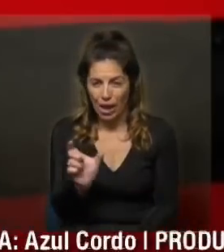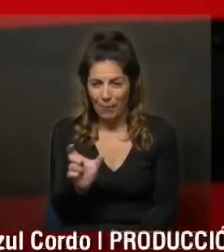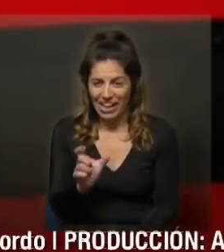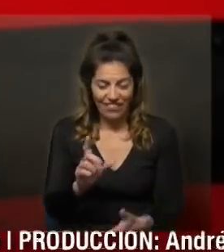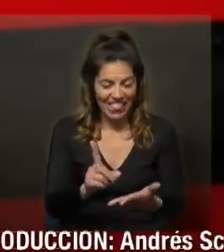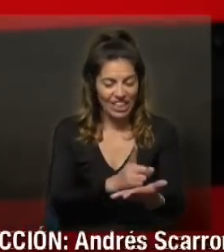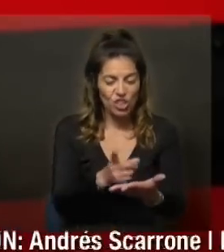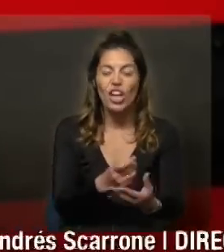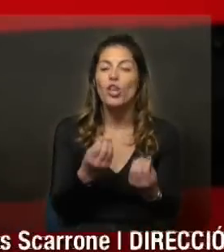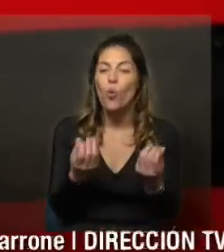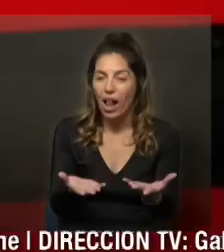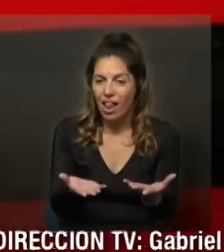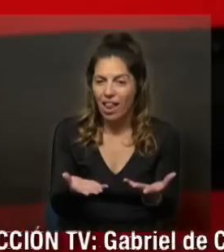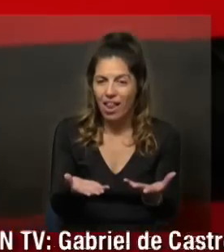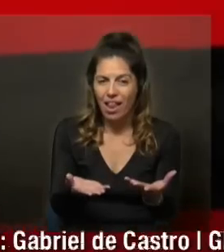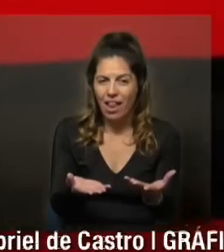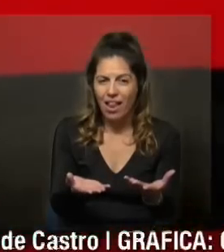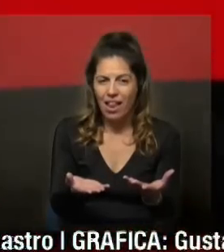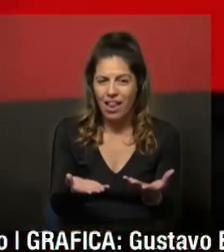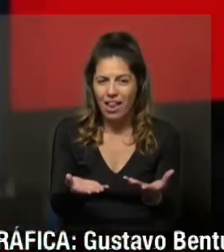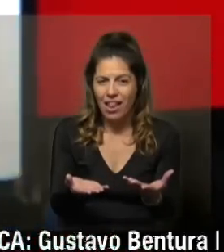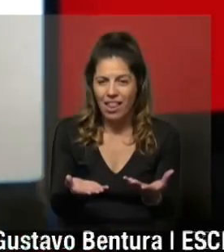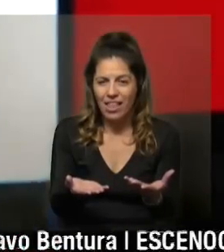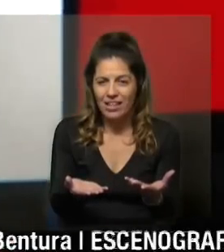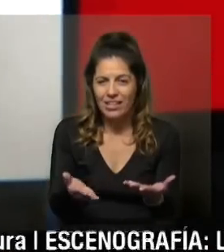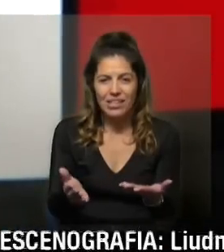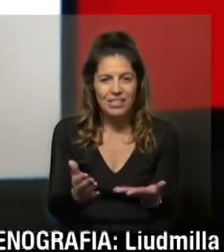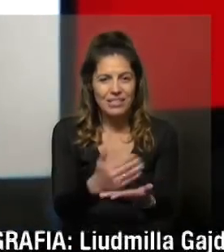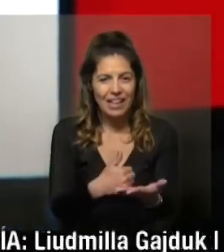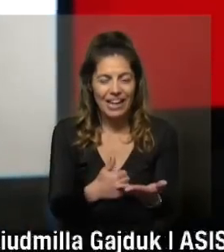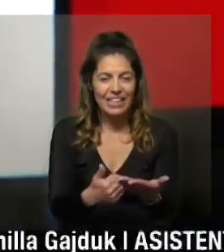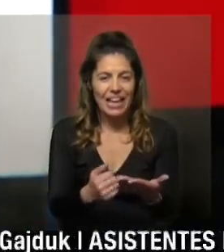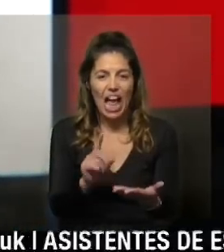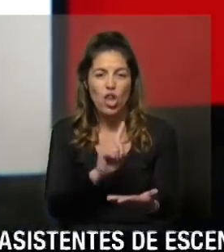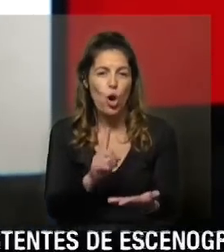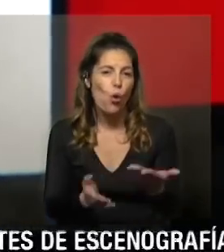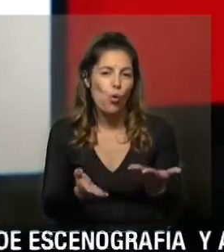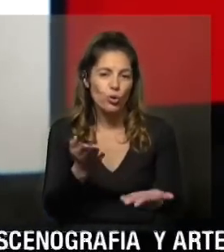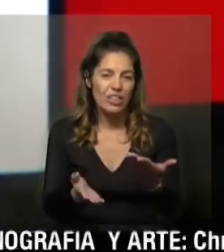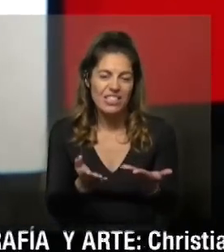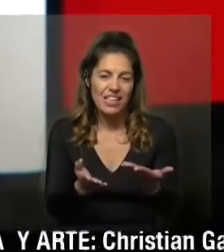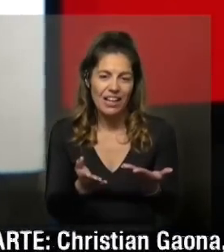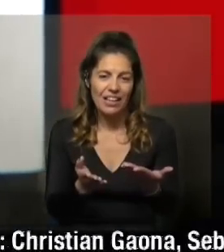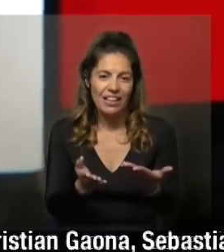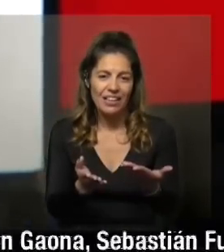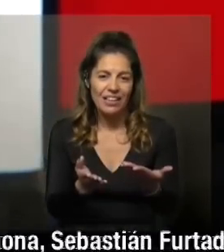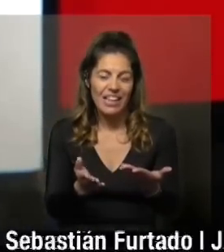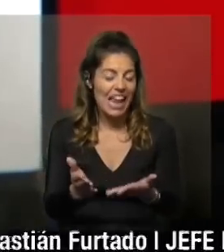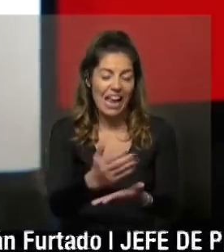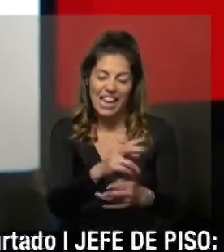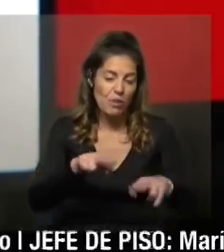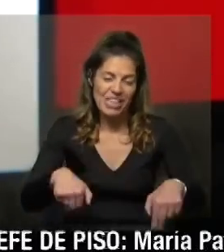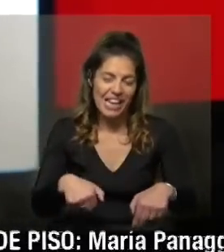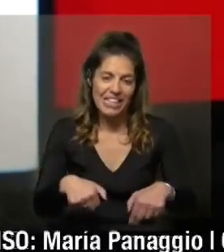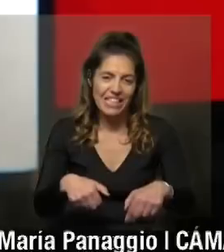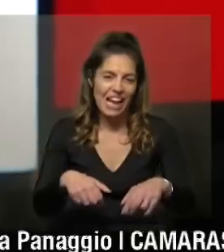cuál sería Y yo creo que injusticia sería la que eliminaría no solo el diccionario de la